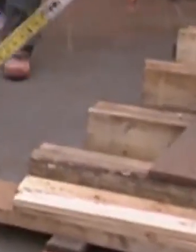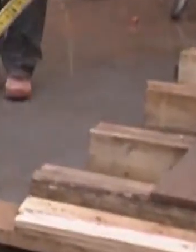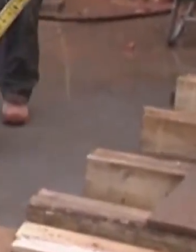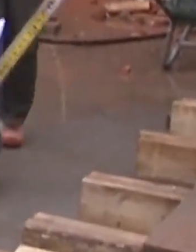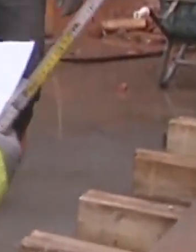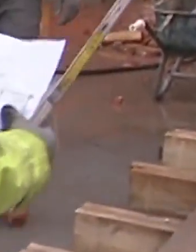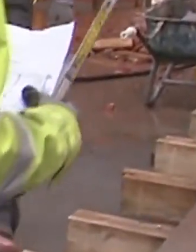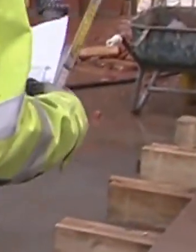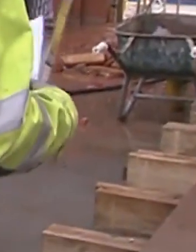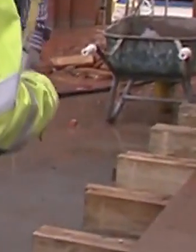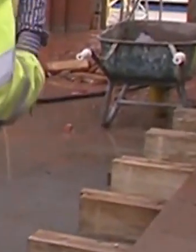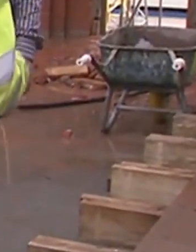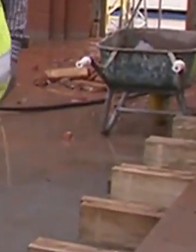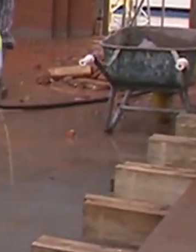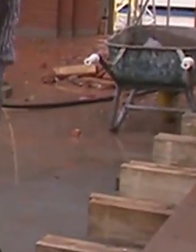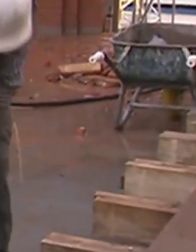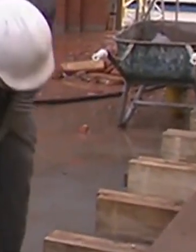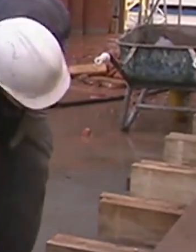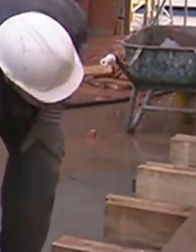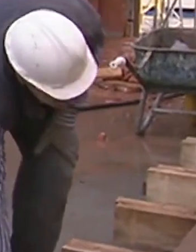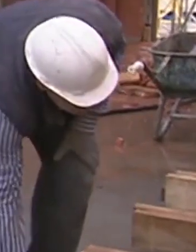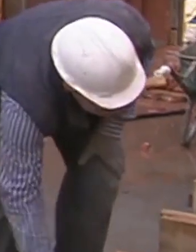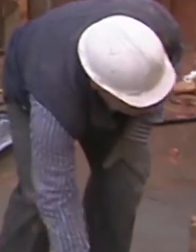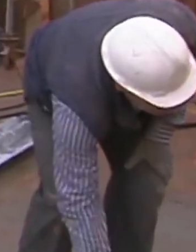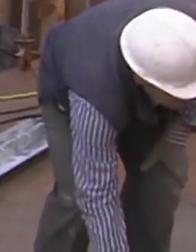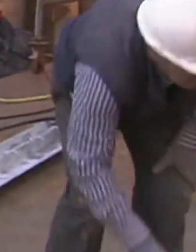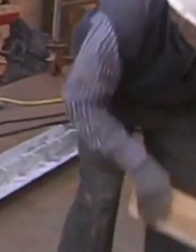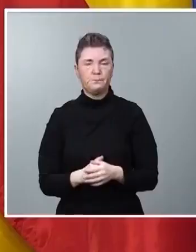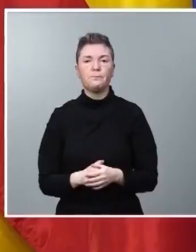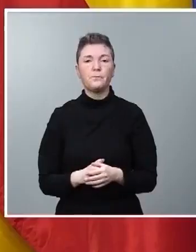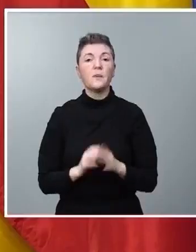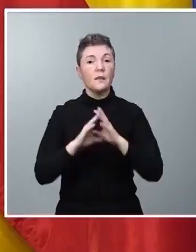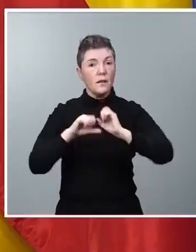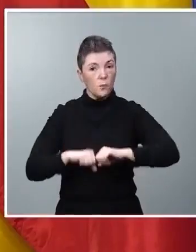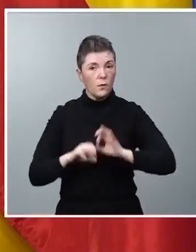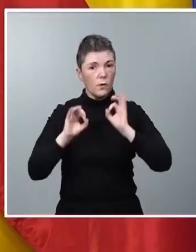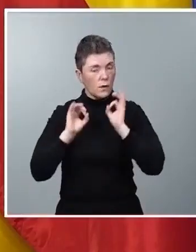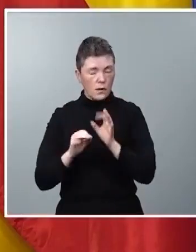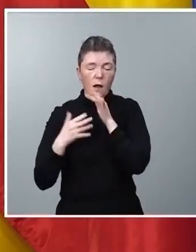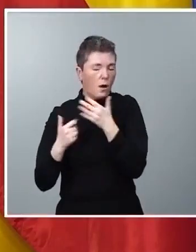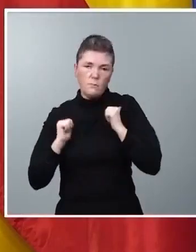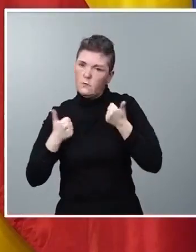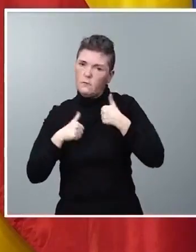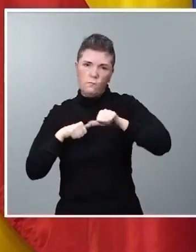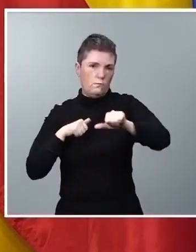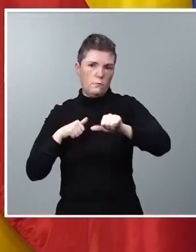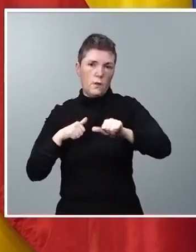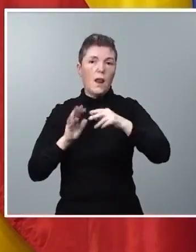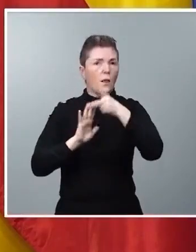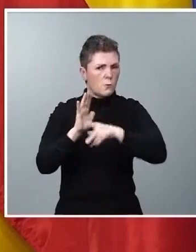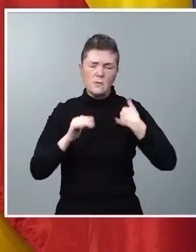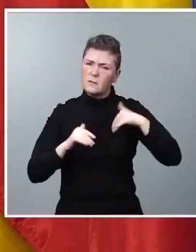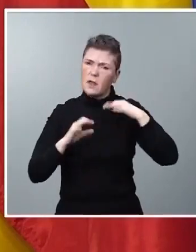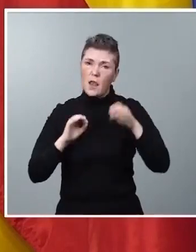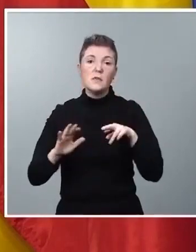referido a la reforma laboral y a su convalidación parlamentaria. El acuerdo está vigente, la norma está vigente, el trámite